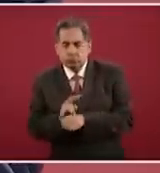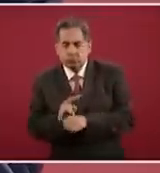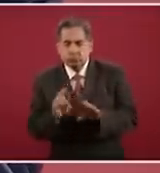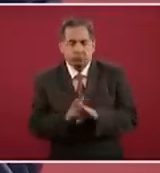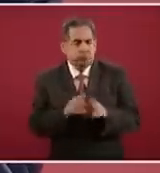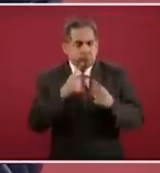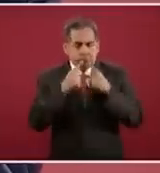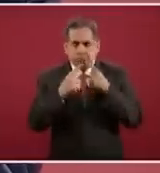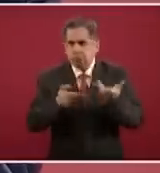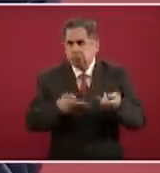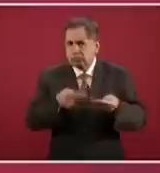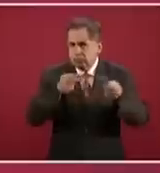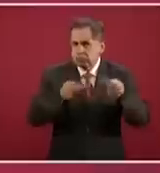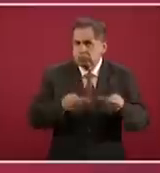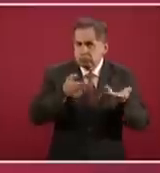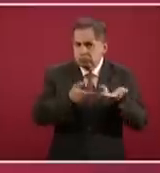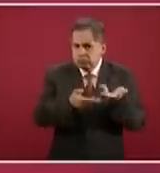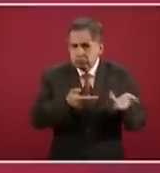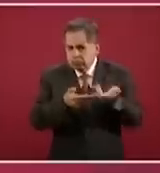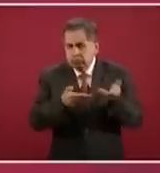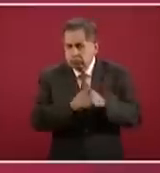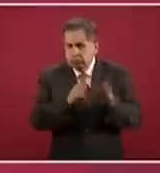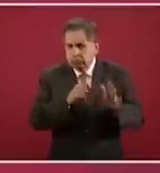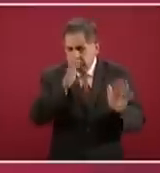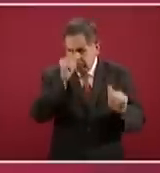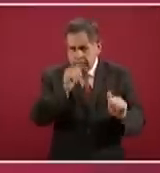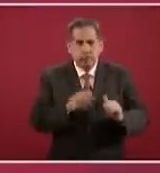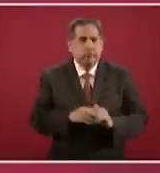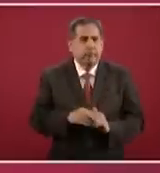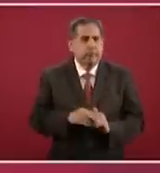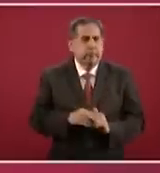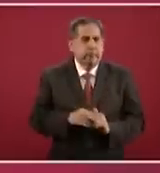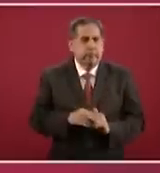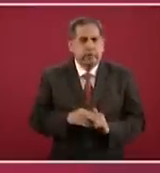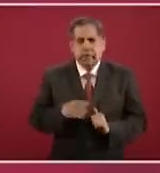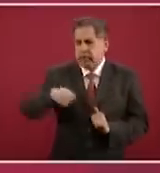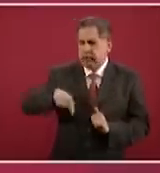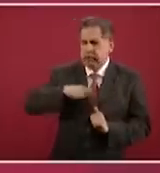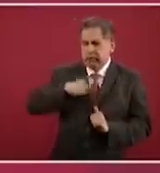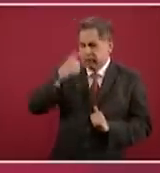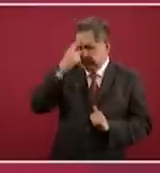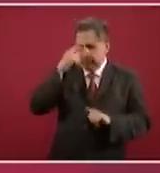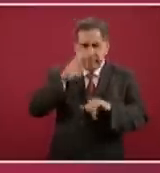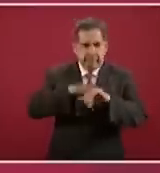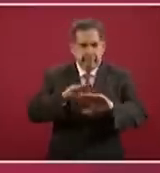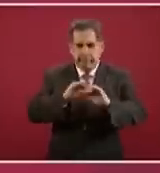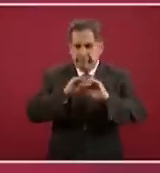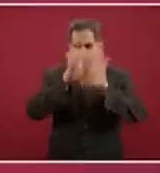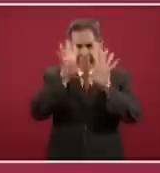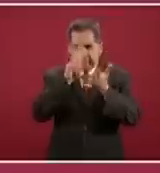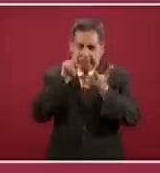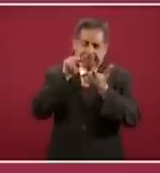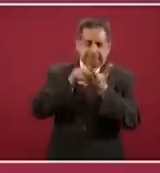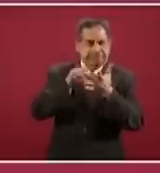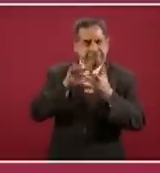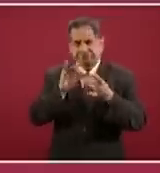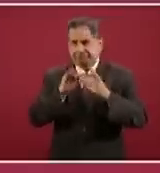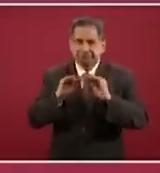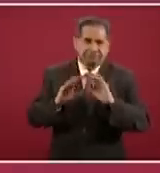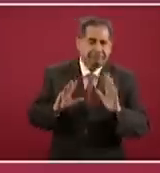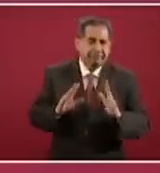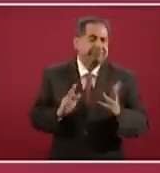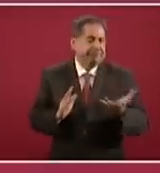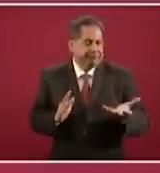la negociación y de los acuerdos. Fijamos con mucha claridad nuestra postura,